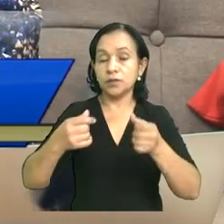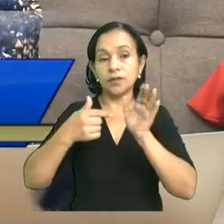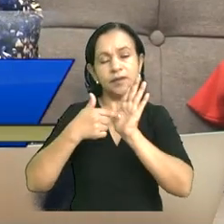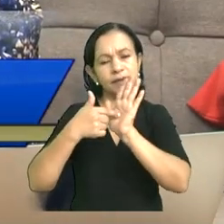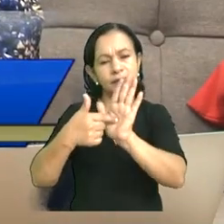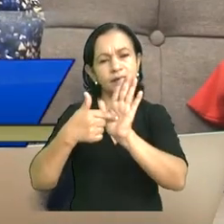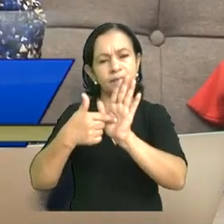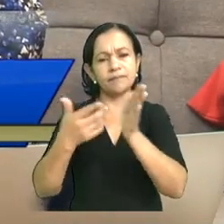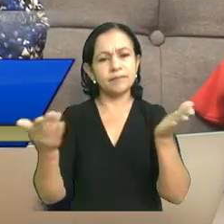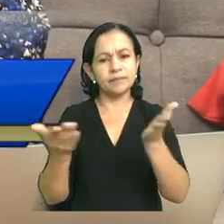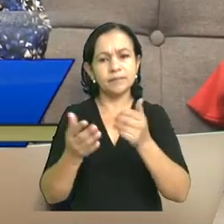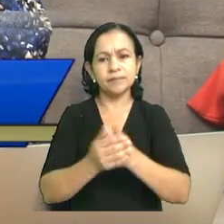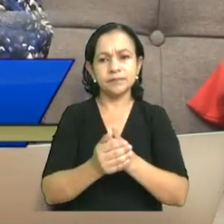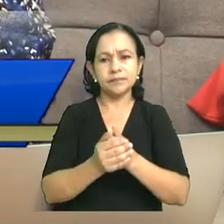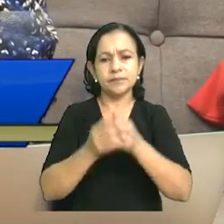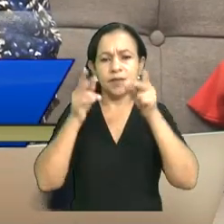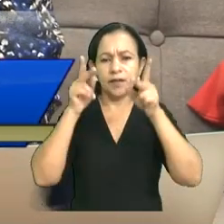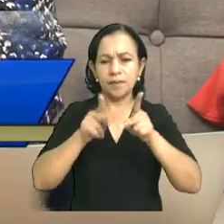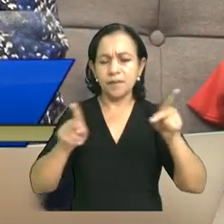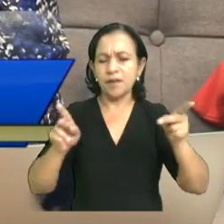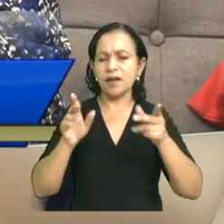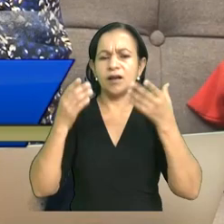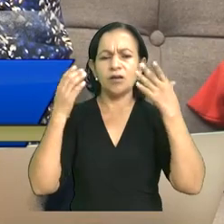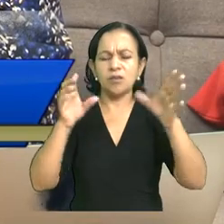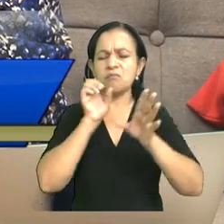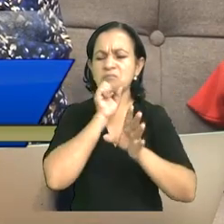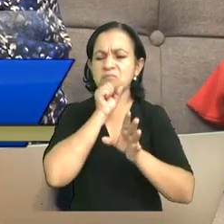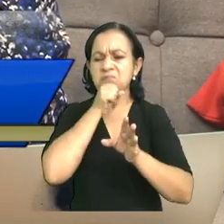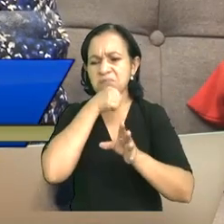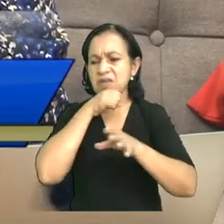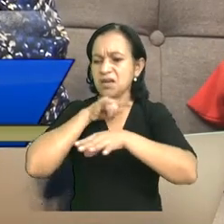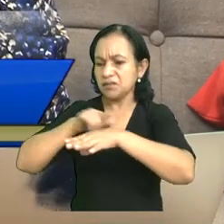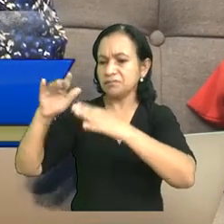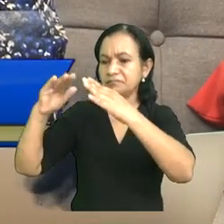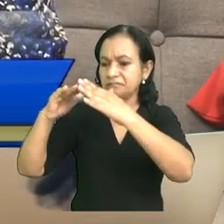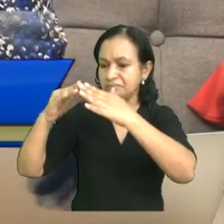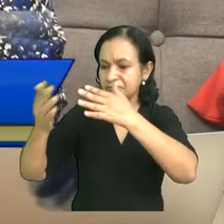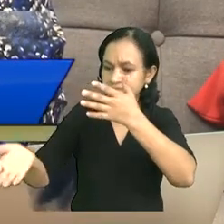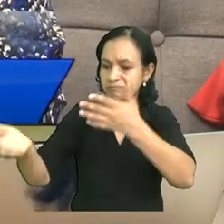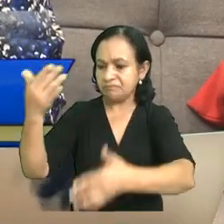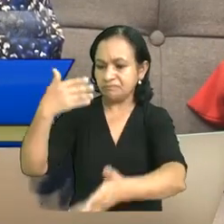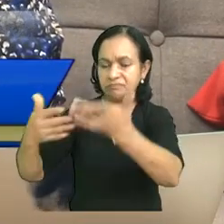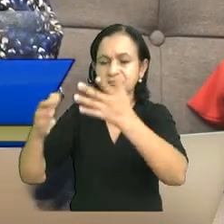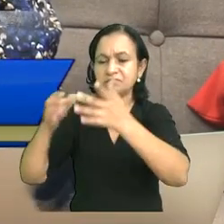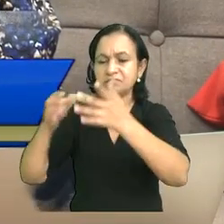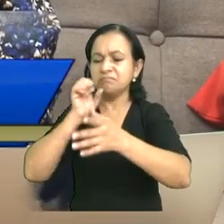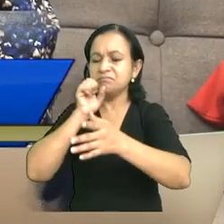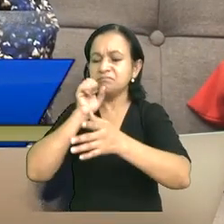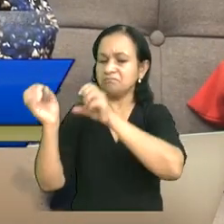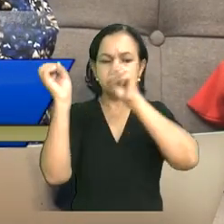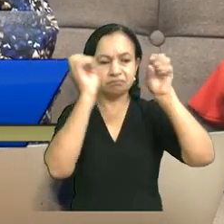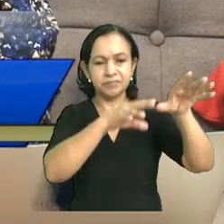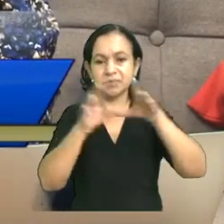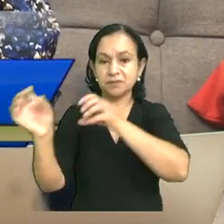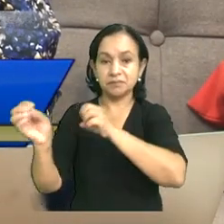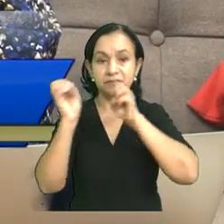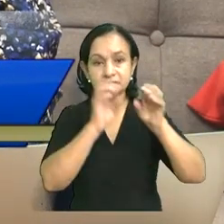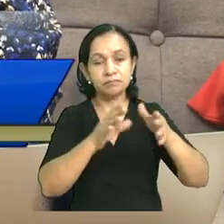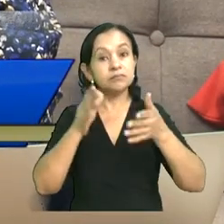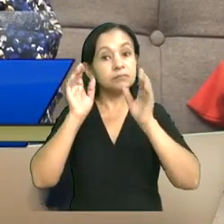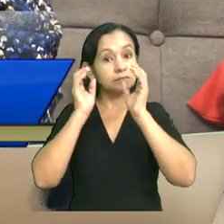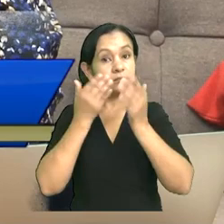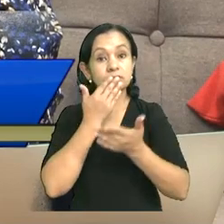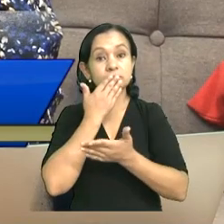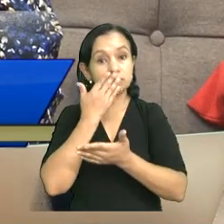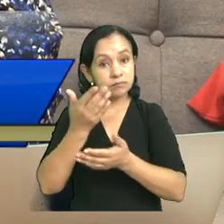se realiza el Plan Calache, que es el conocido, ¿verdad?, popularmente como el Plan Calache, pero realmente ha funcionado. Entonces